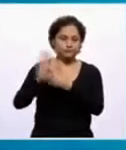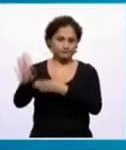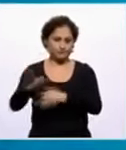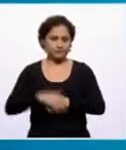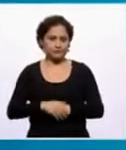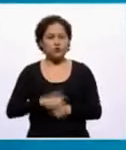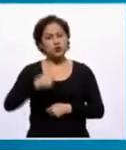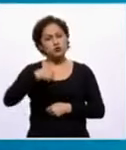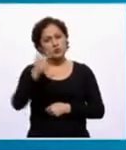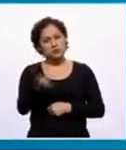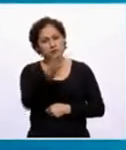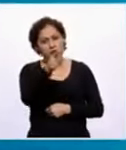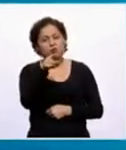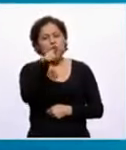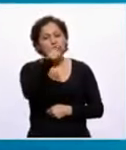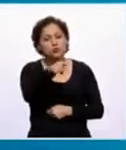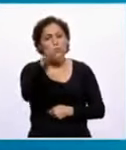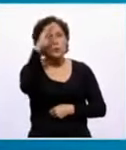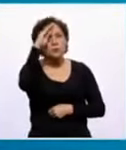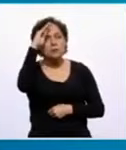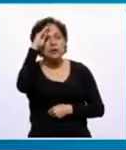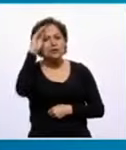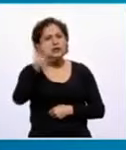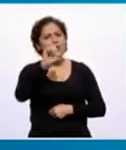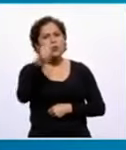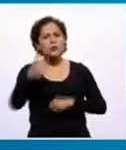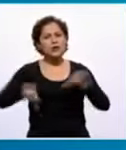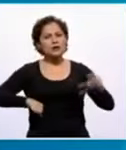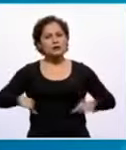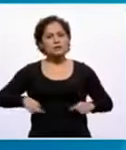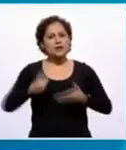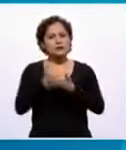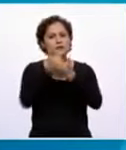ayudan a evitar las situaciones de riesgo y cuidarte?